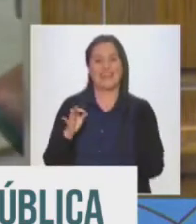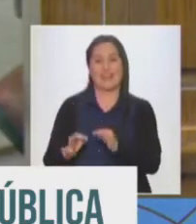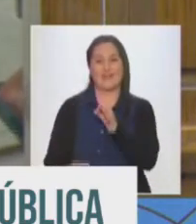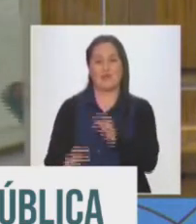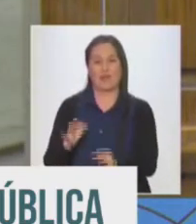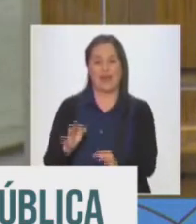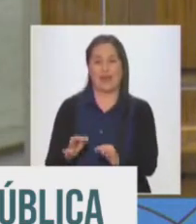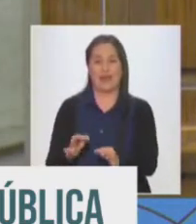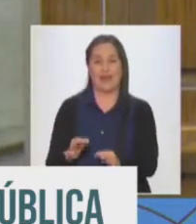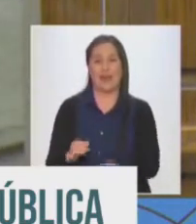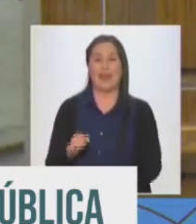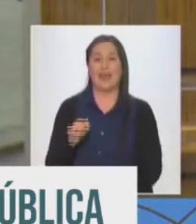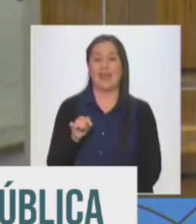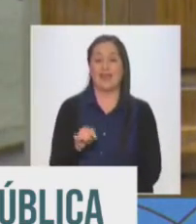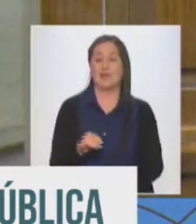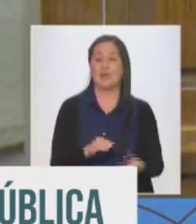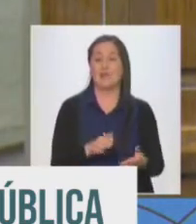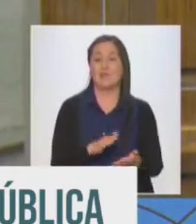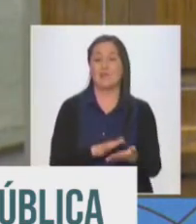un sobrecimiento de dicha causa.